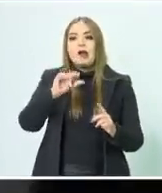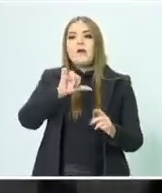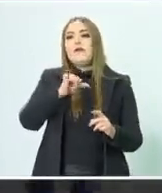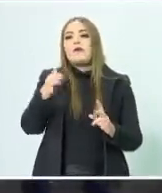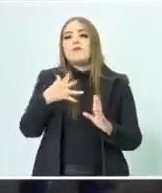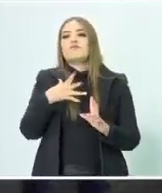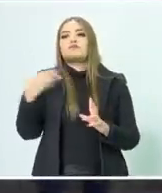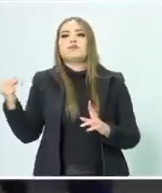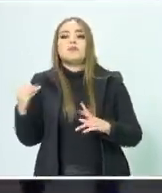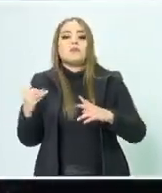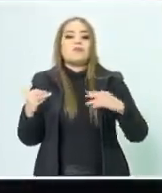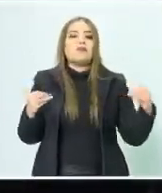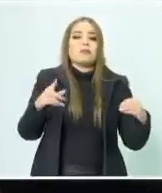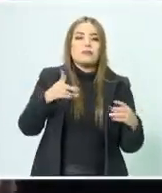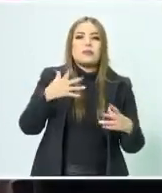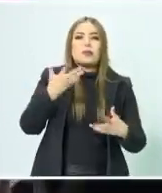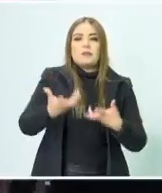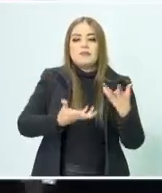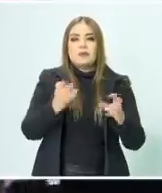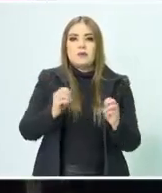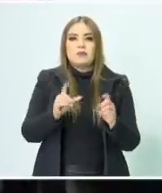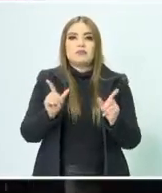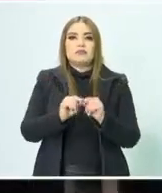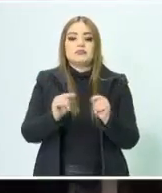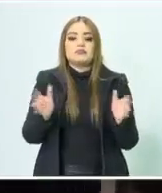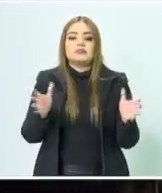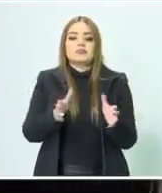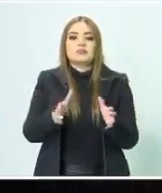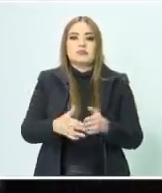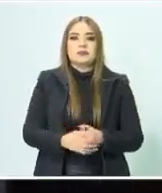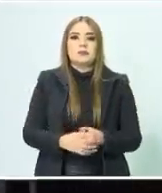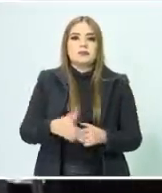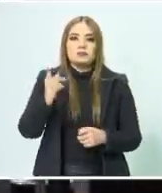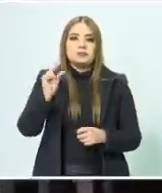o a personas que circulaban por el lugar y no fue necesaria la presencia de bomberos.